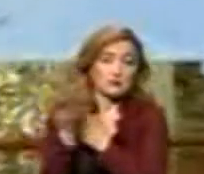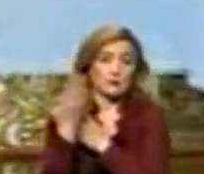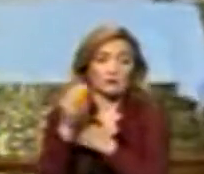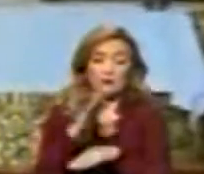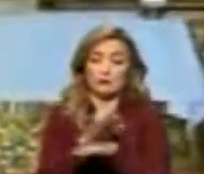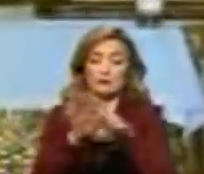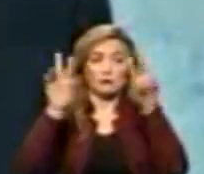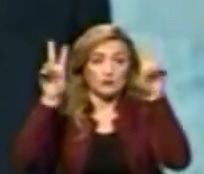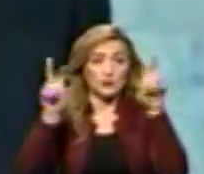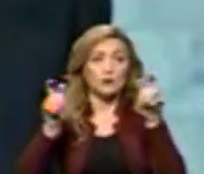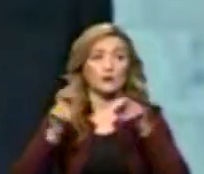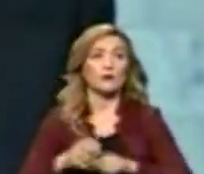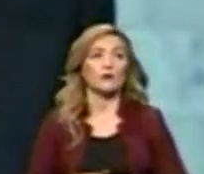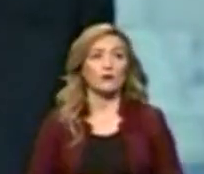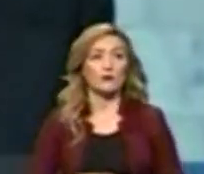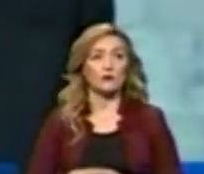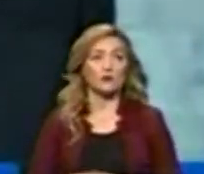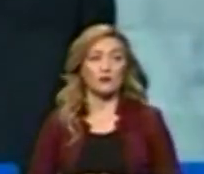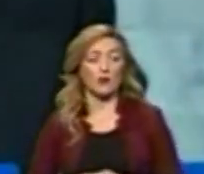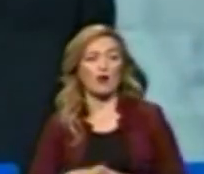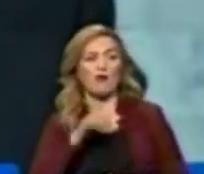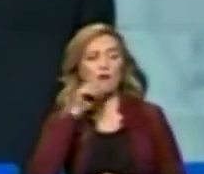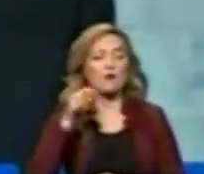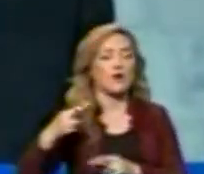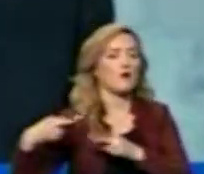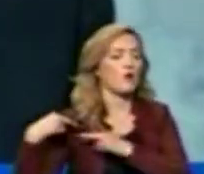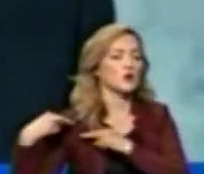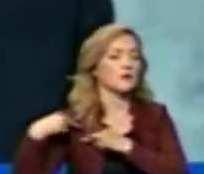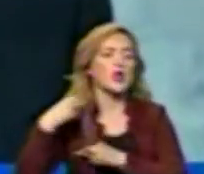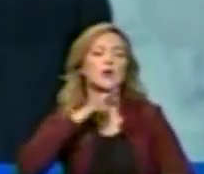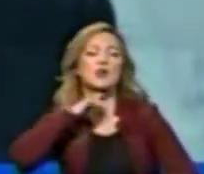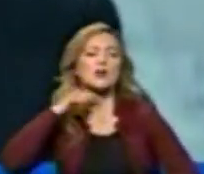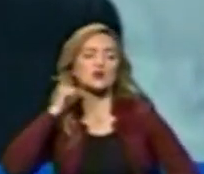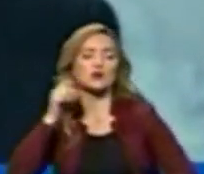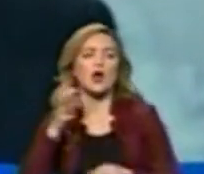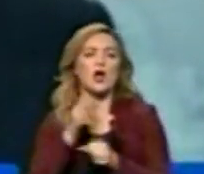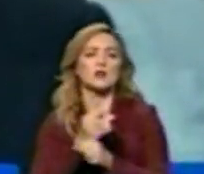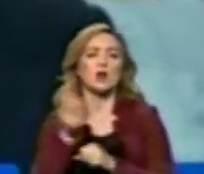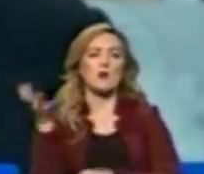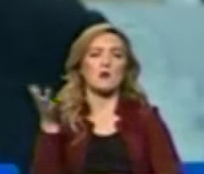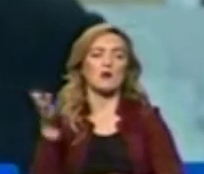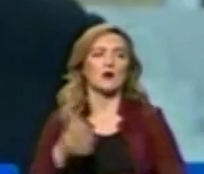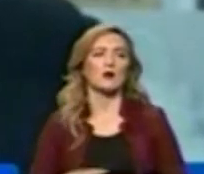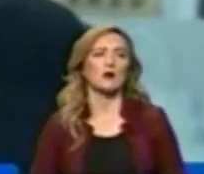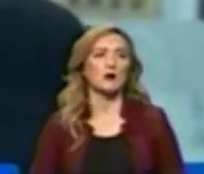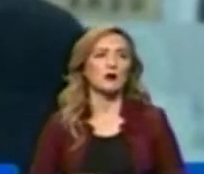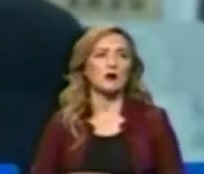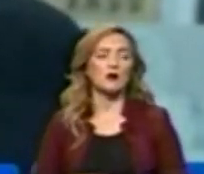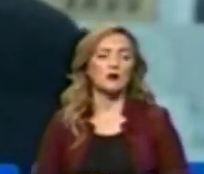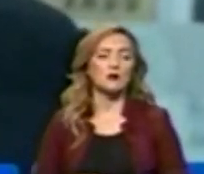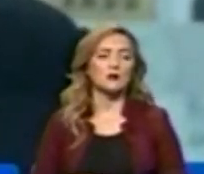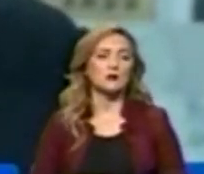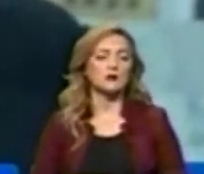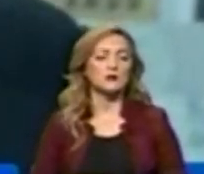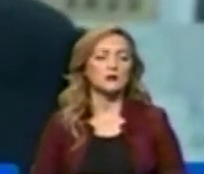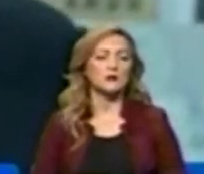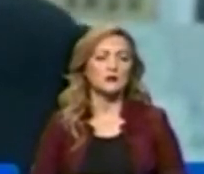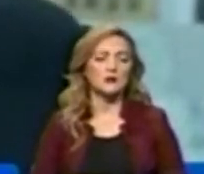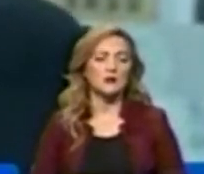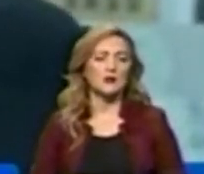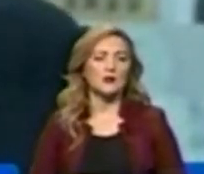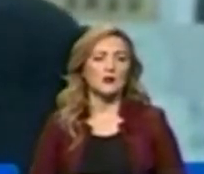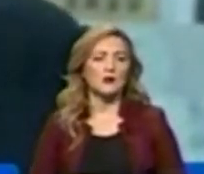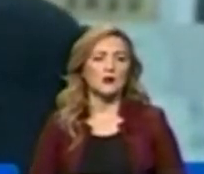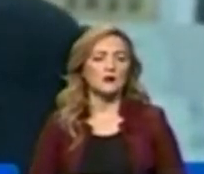temas pero es irresponsable de su parte en creyó haberlo hecho en las circunstancias en que en que en que lo hizo después de haber